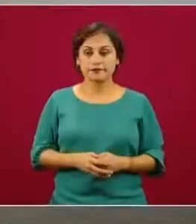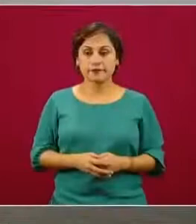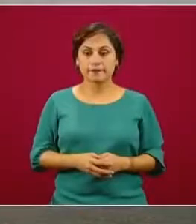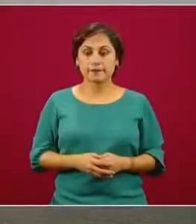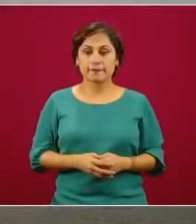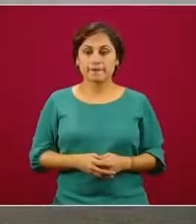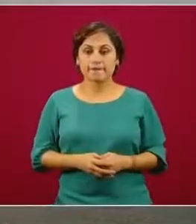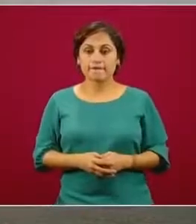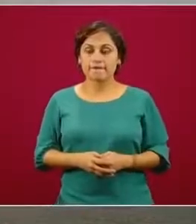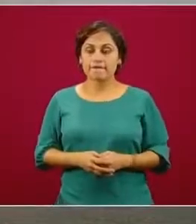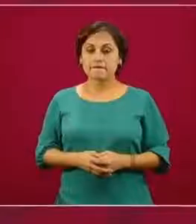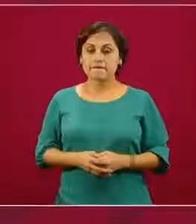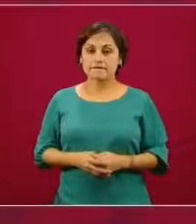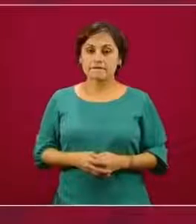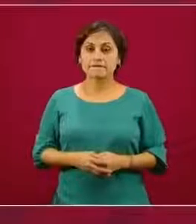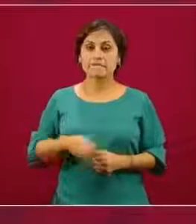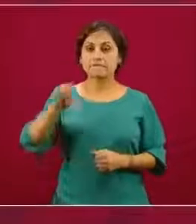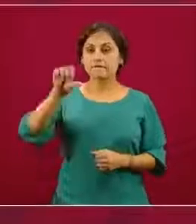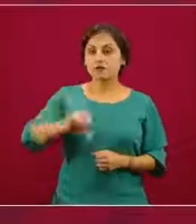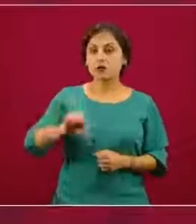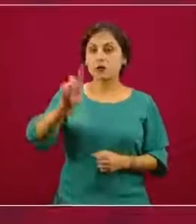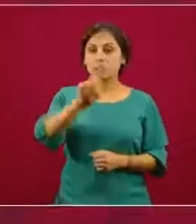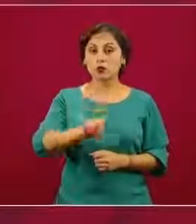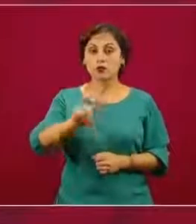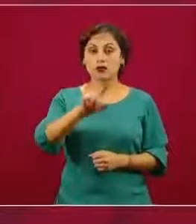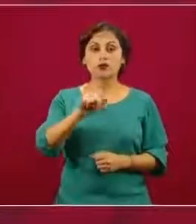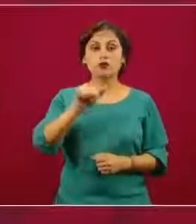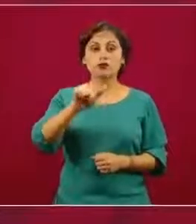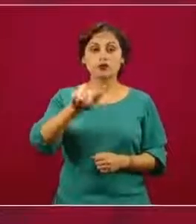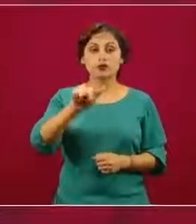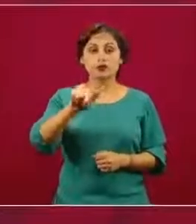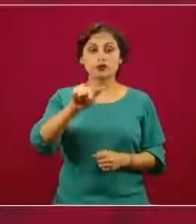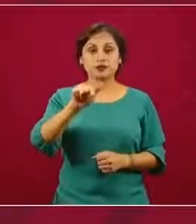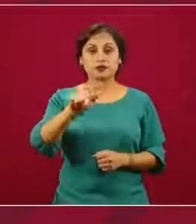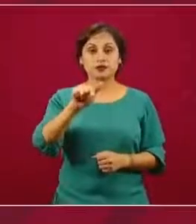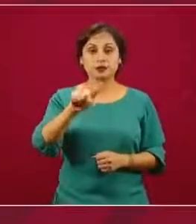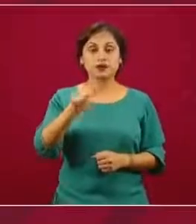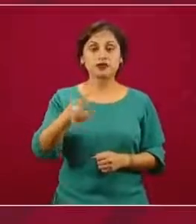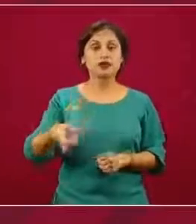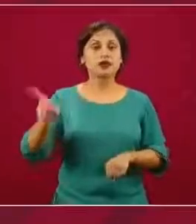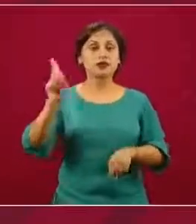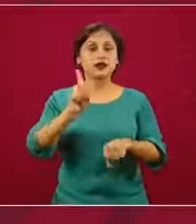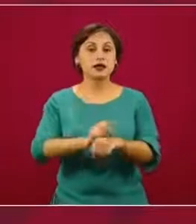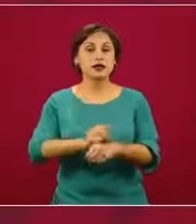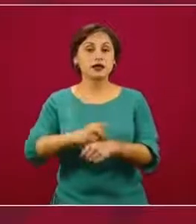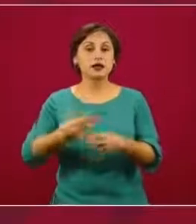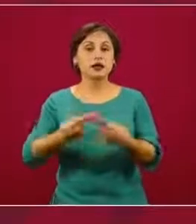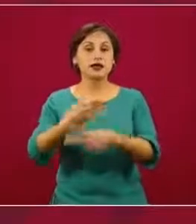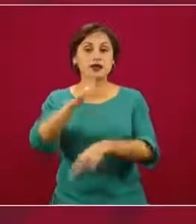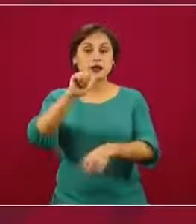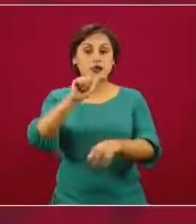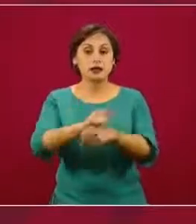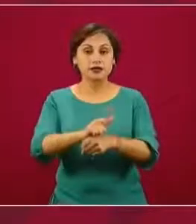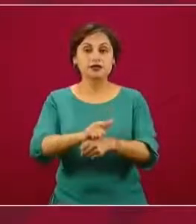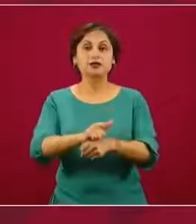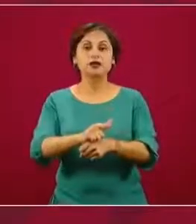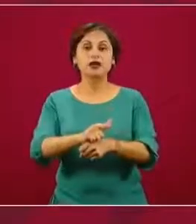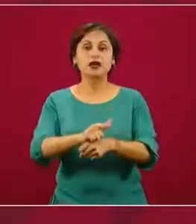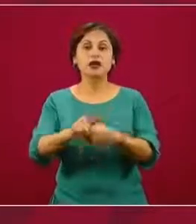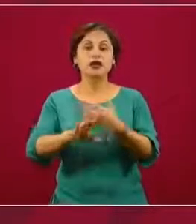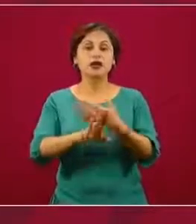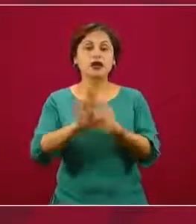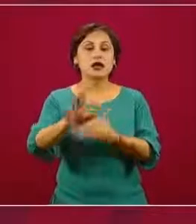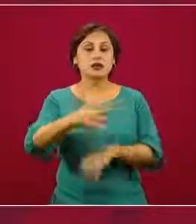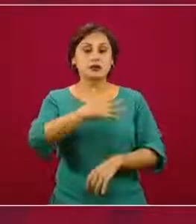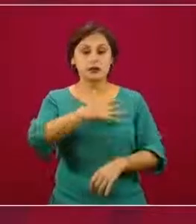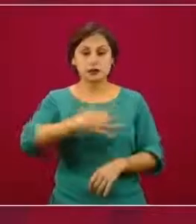debe quedarles claro hoy que es domingo 17, Día Nacional de Lucha contra la homo, trans, lesbo y